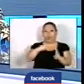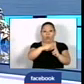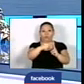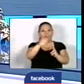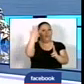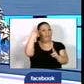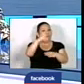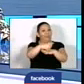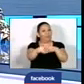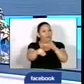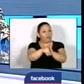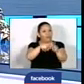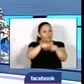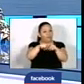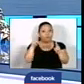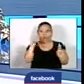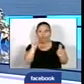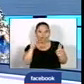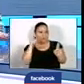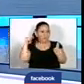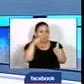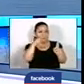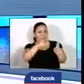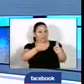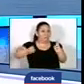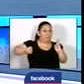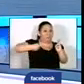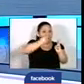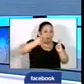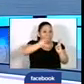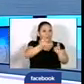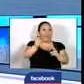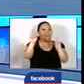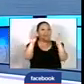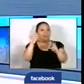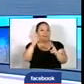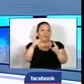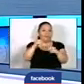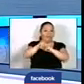excandidatas a diputada. Los hechos ocurrieron el pasado sábado.